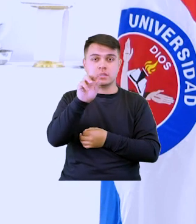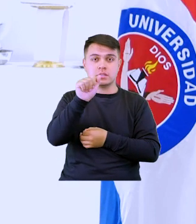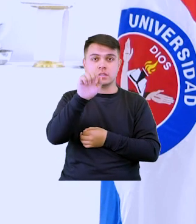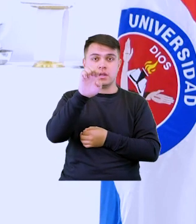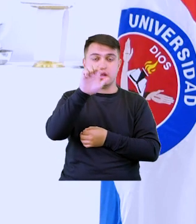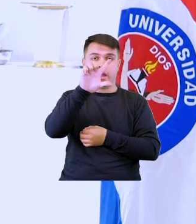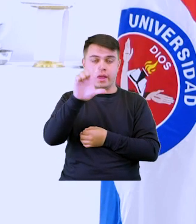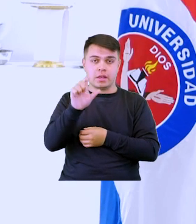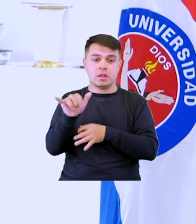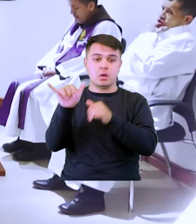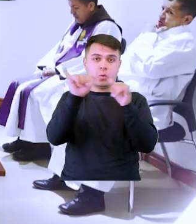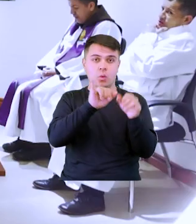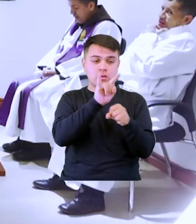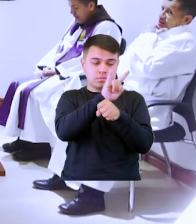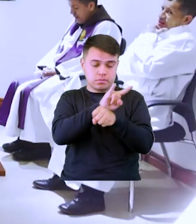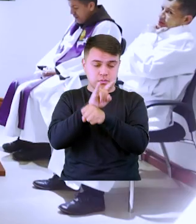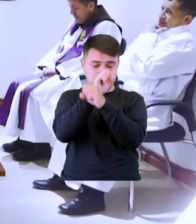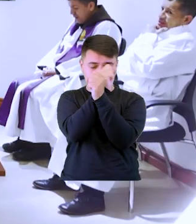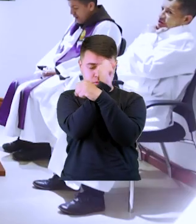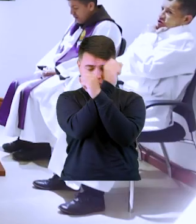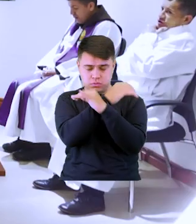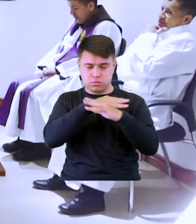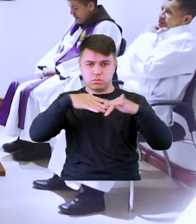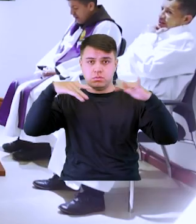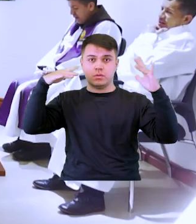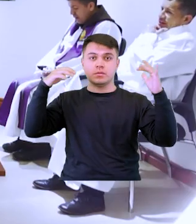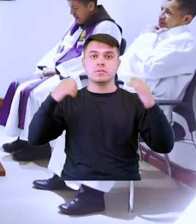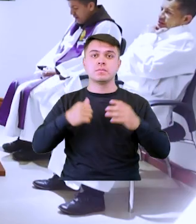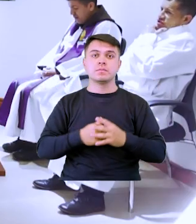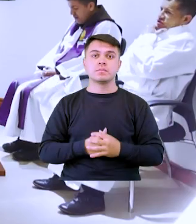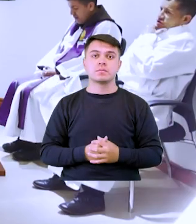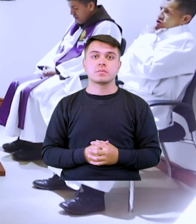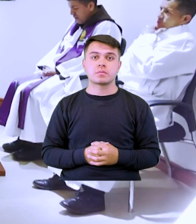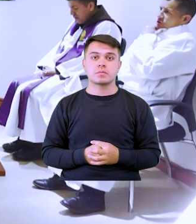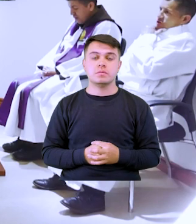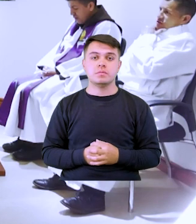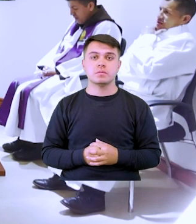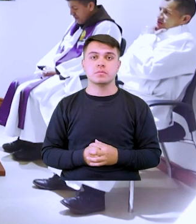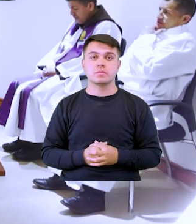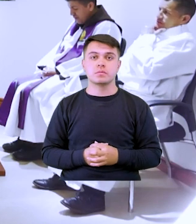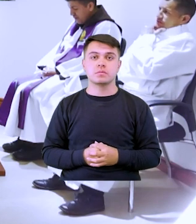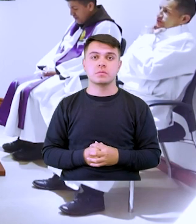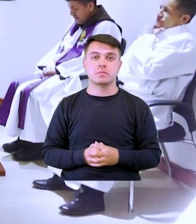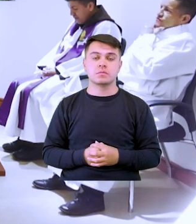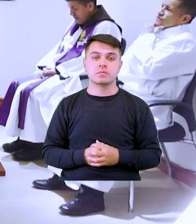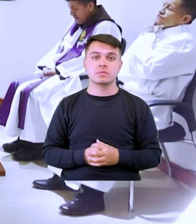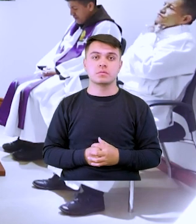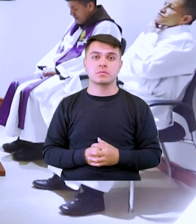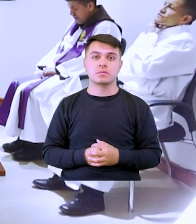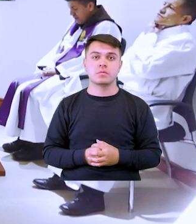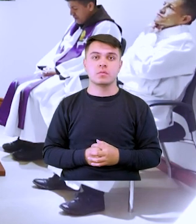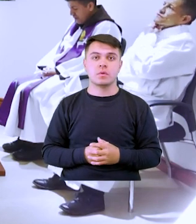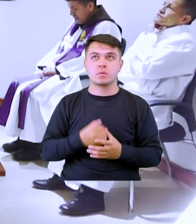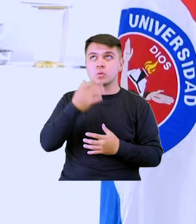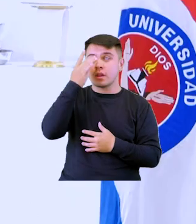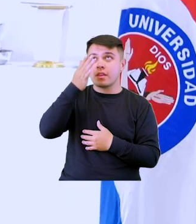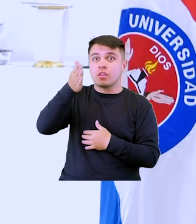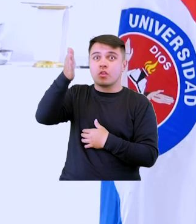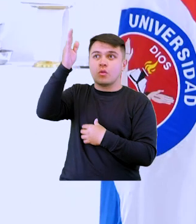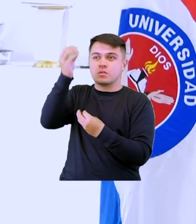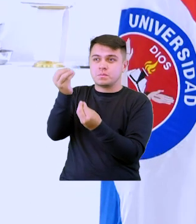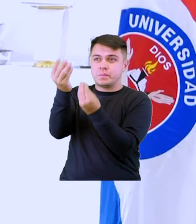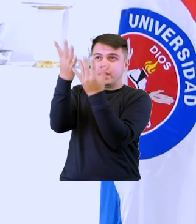aurora. Del Señor viene la misericordia, la redención copiosa. Porque del Señor viene